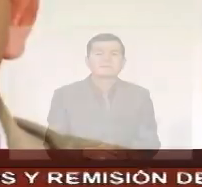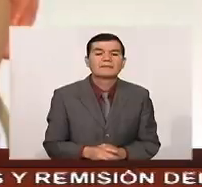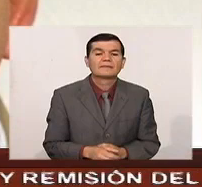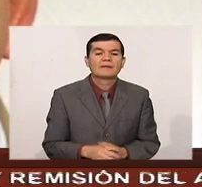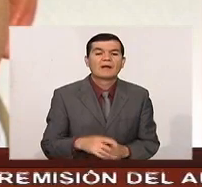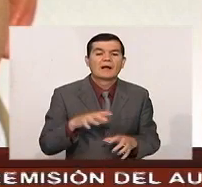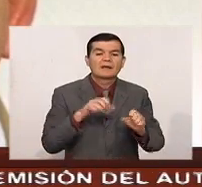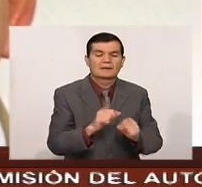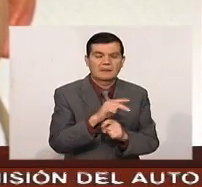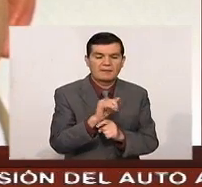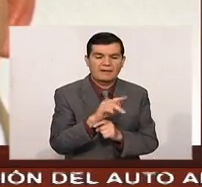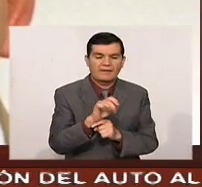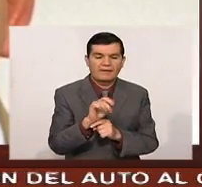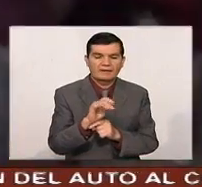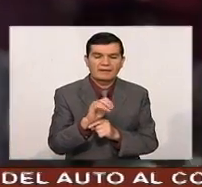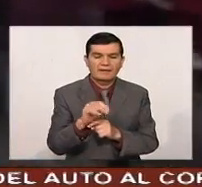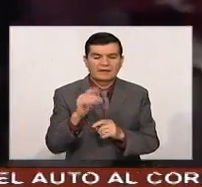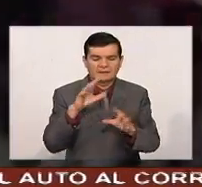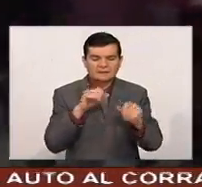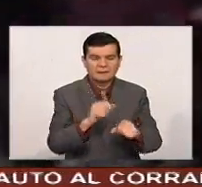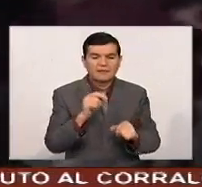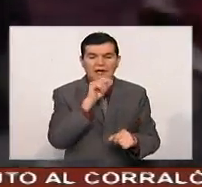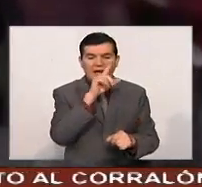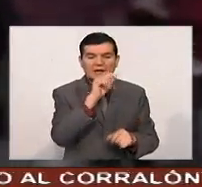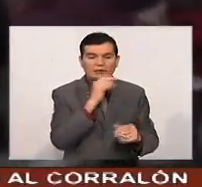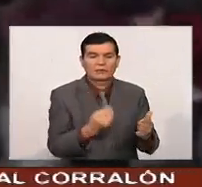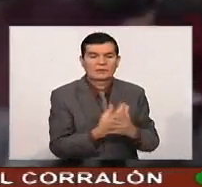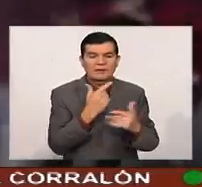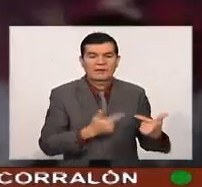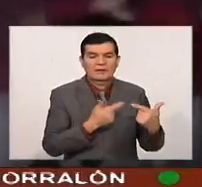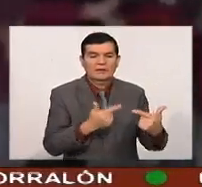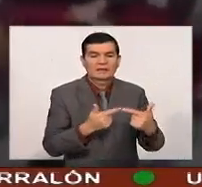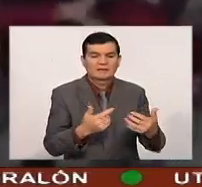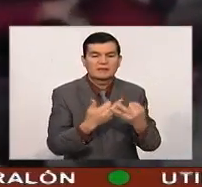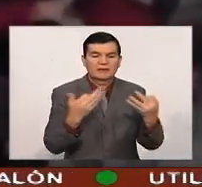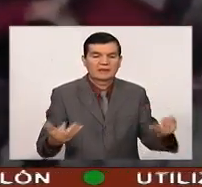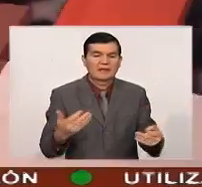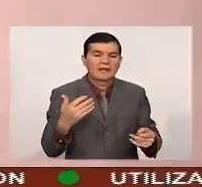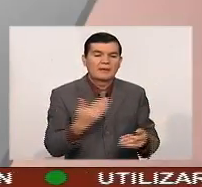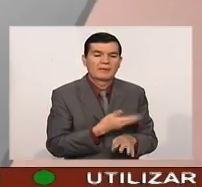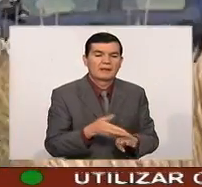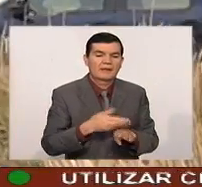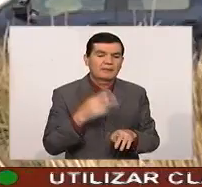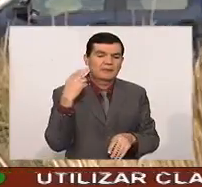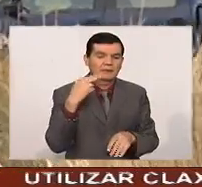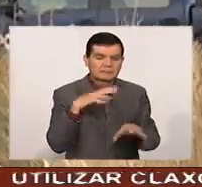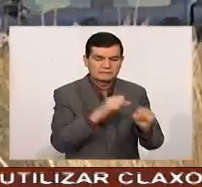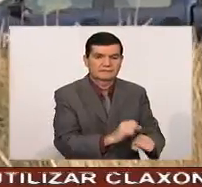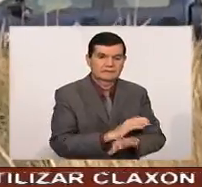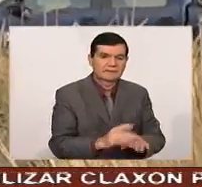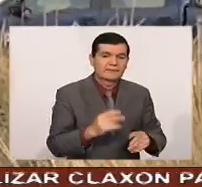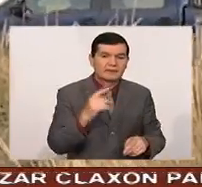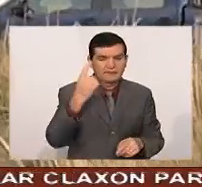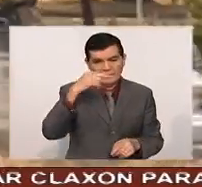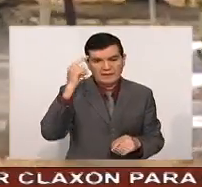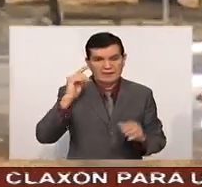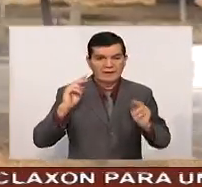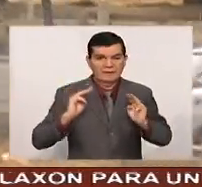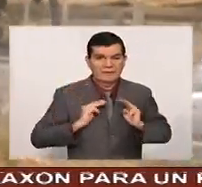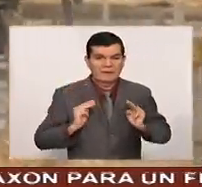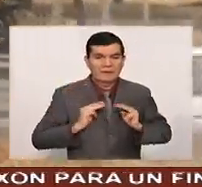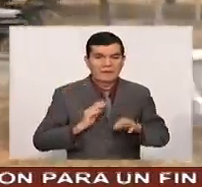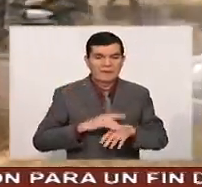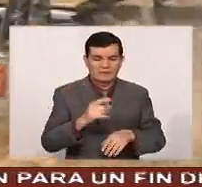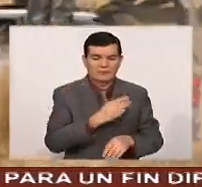Cae Francisco Navarrete Serna, líder del cártel Jalisco Nueva Generación en Tierra Blanca, Veracruz. Marina y Ejército asumen la seguridad